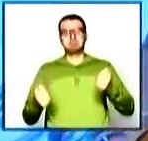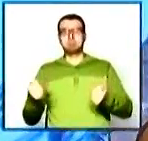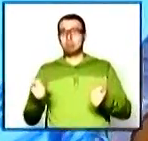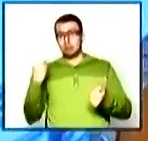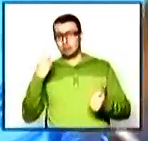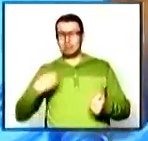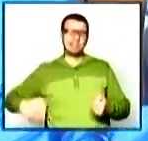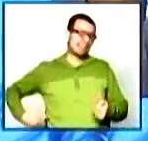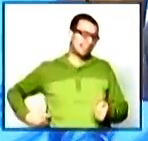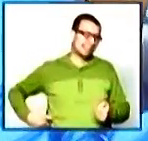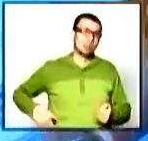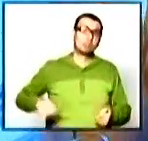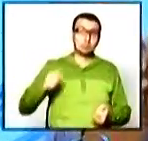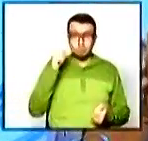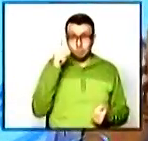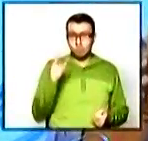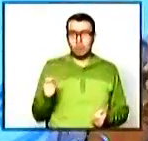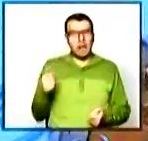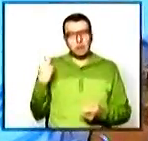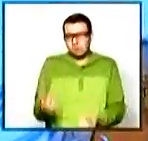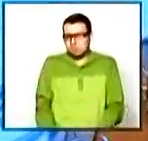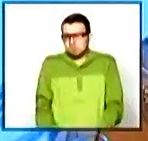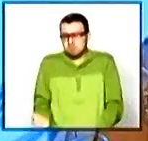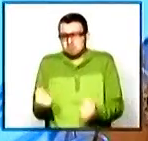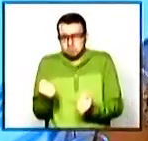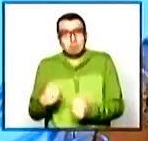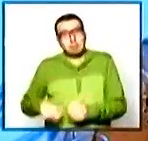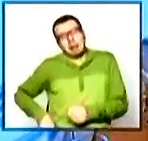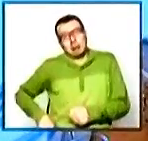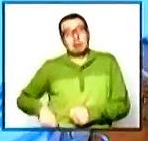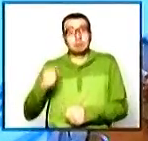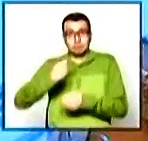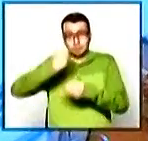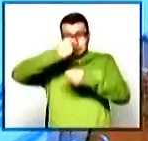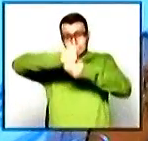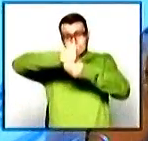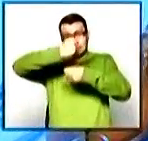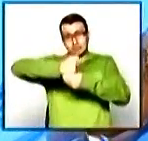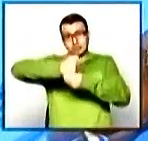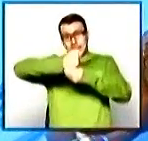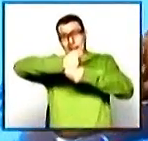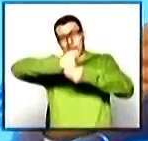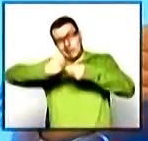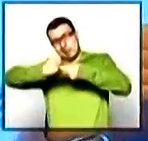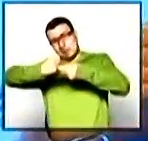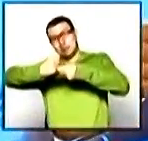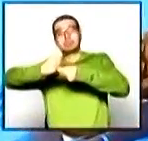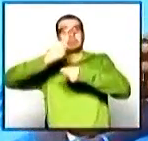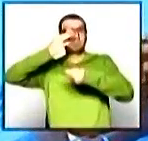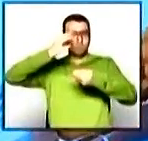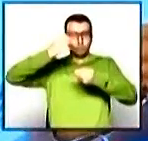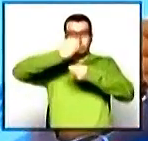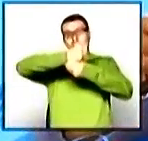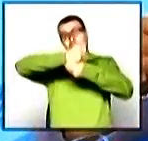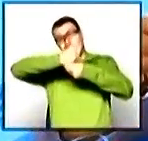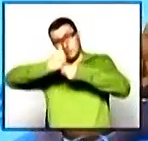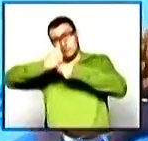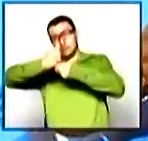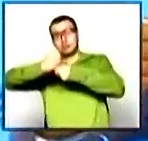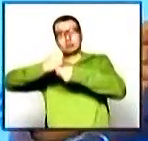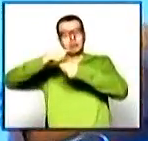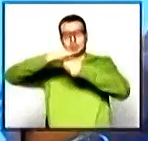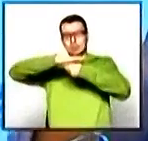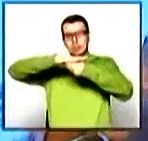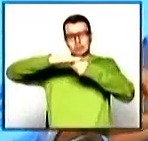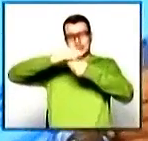cosas, las vértebras sufren un proceso de desplazamiento y todos esos ligamentos y finales